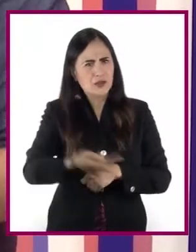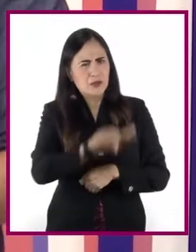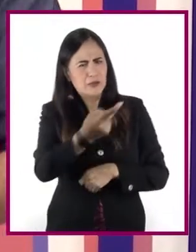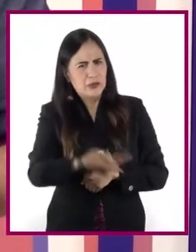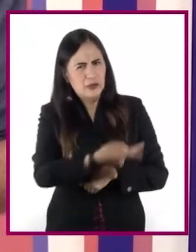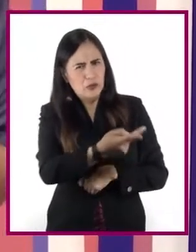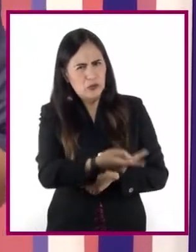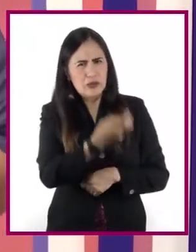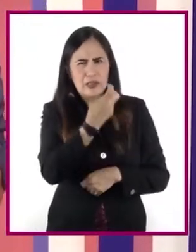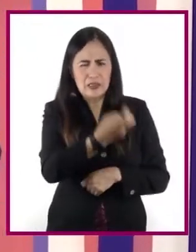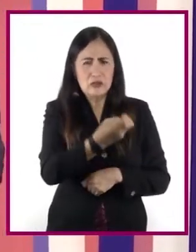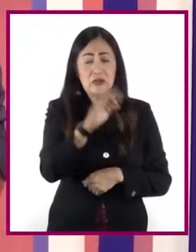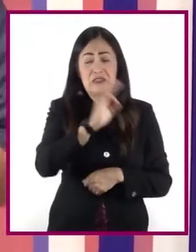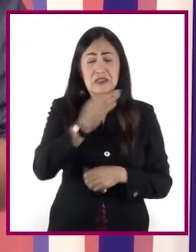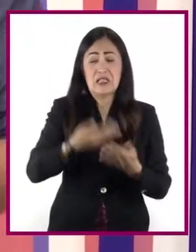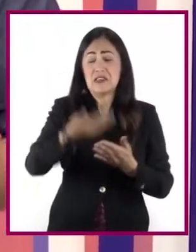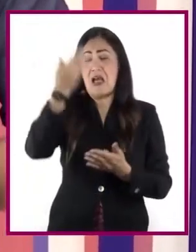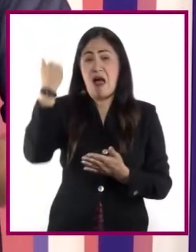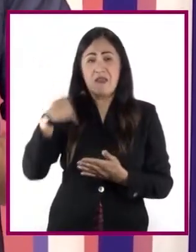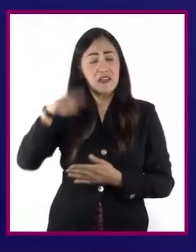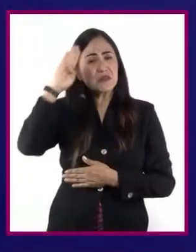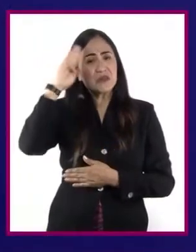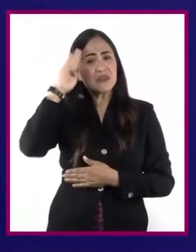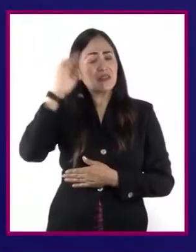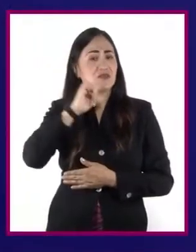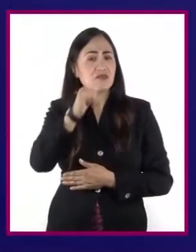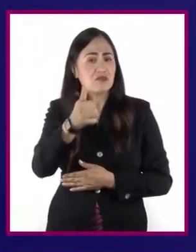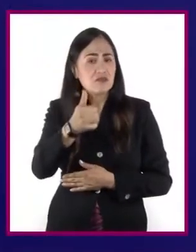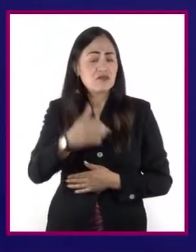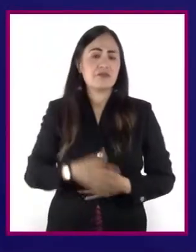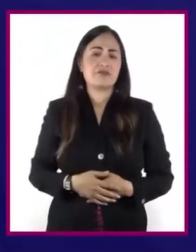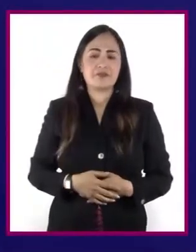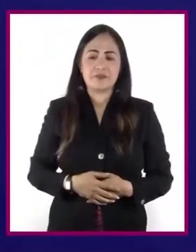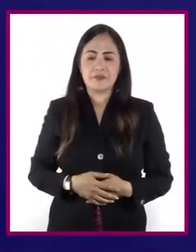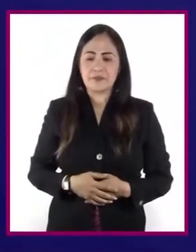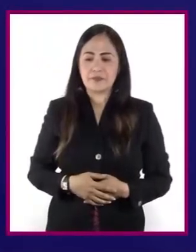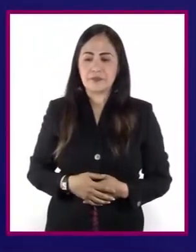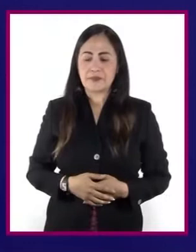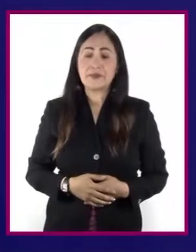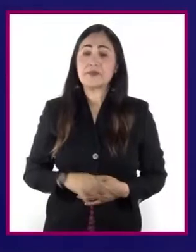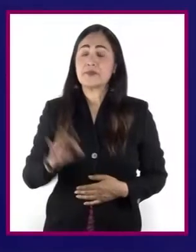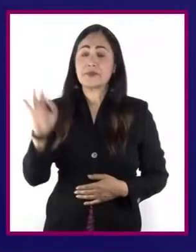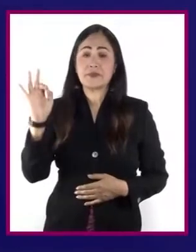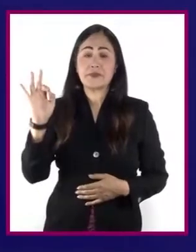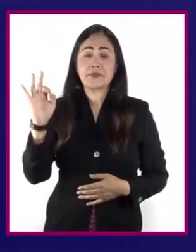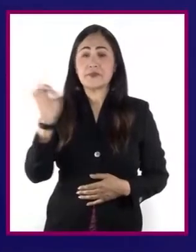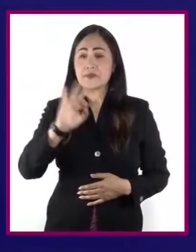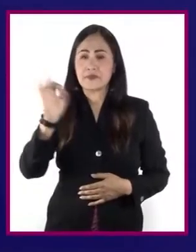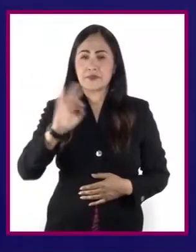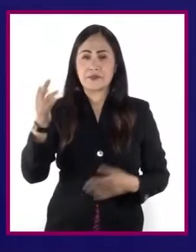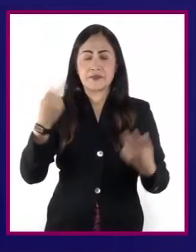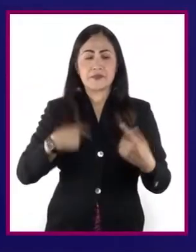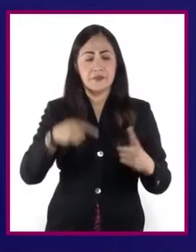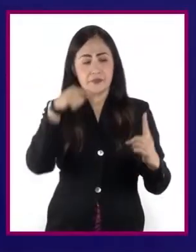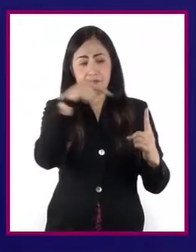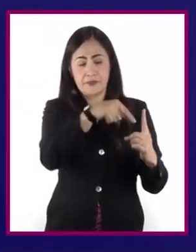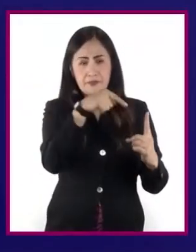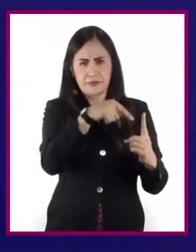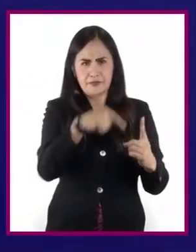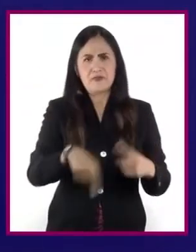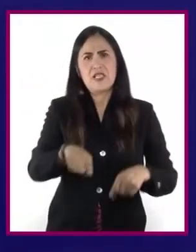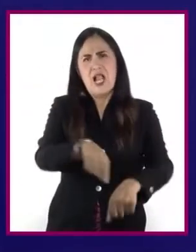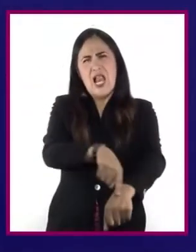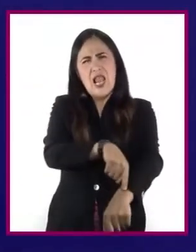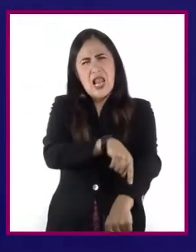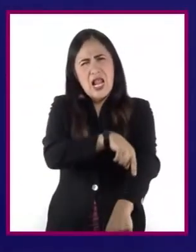aspecto que no habían considerado. También puede pasar que la o el entrevistado se